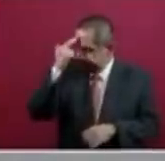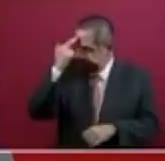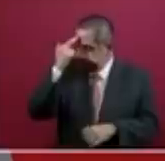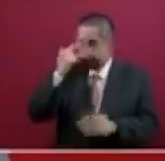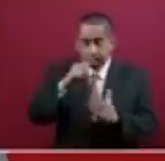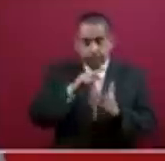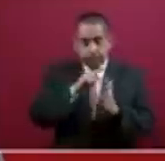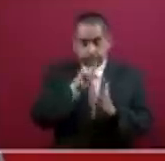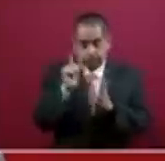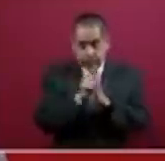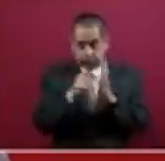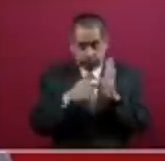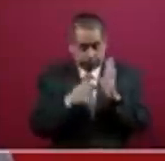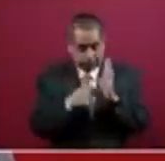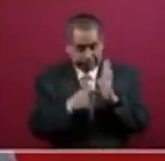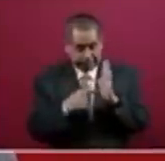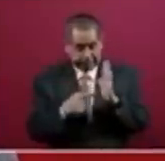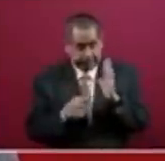legalmente,